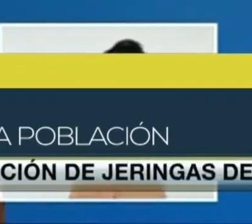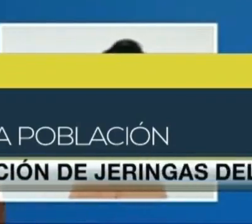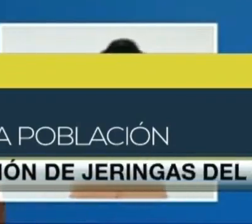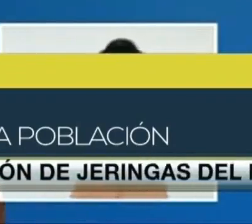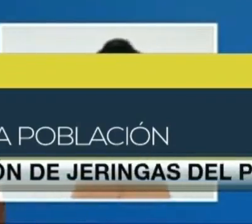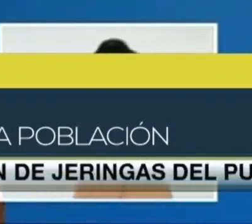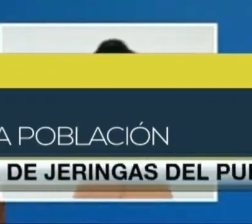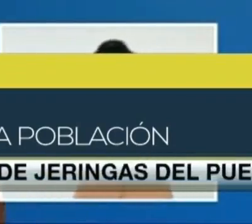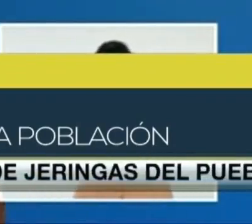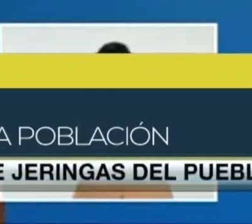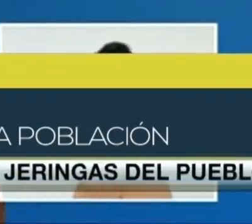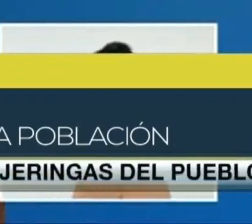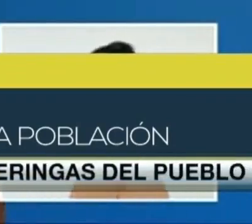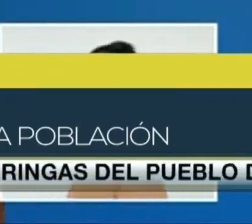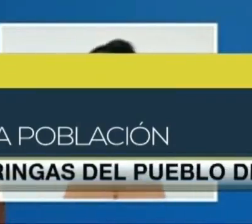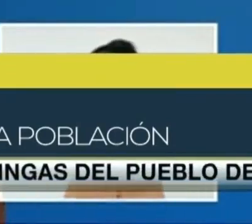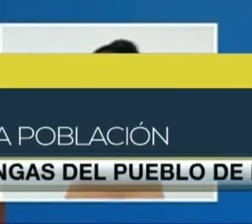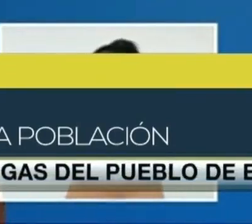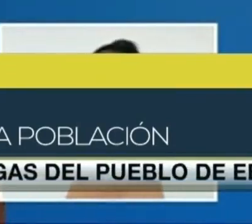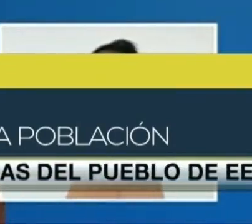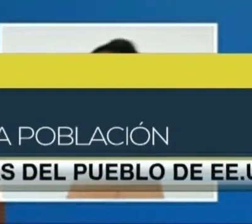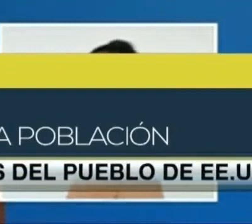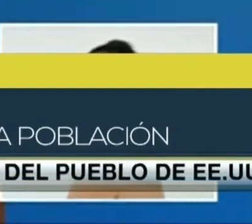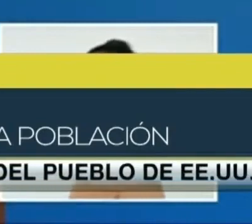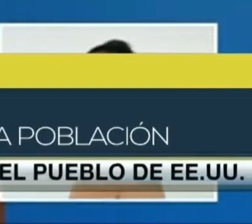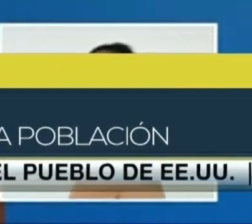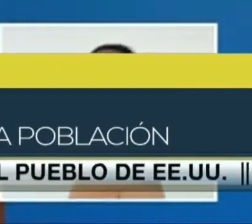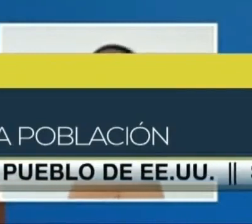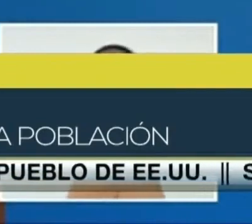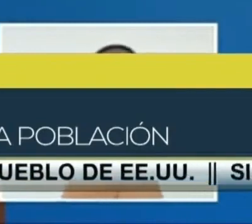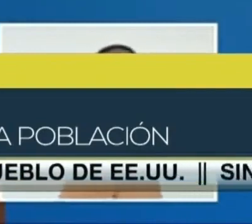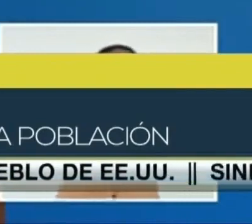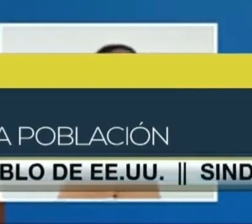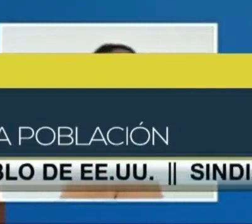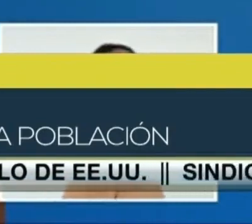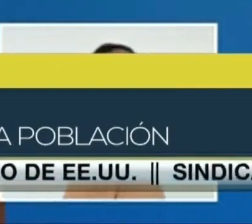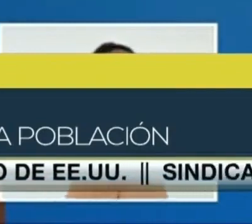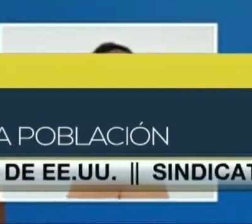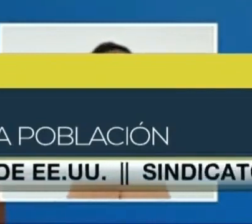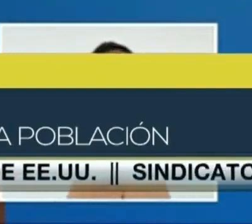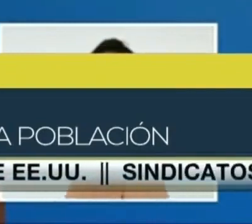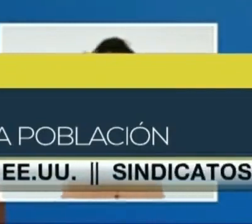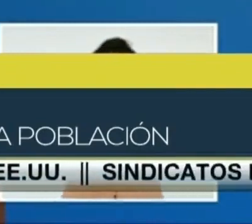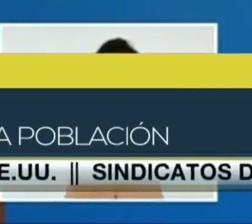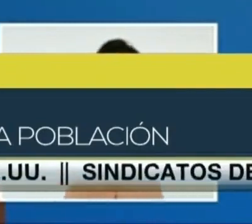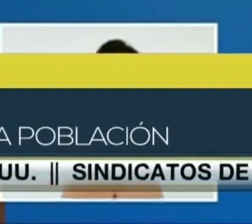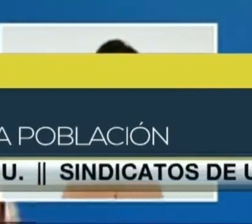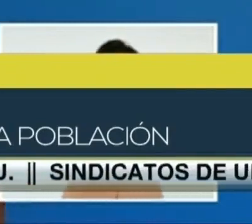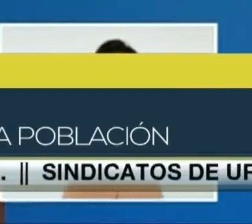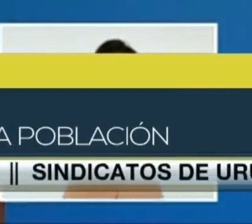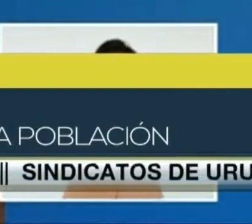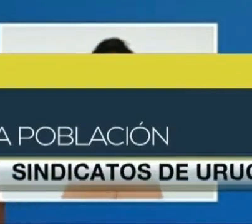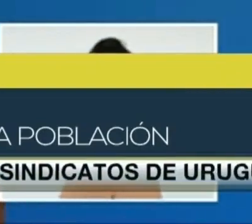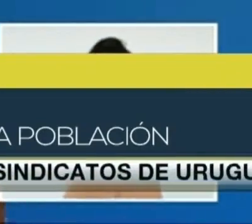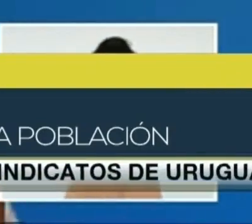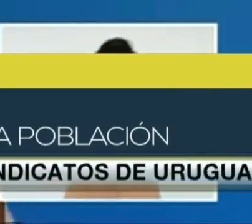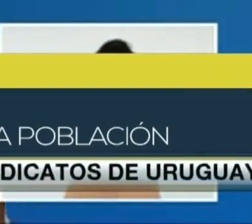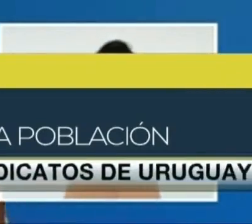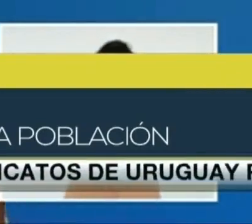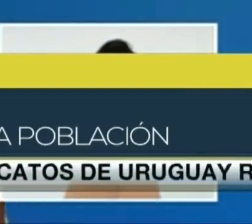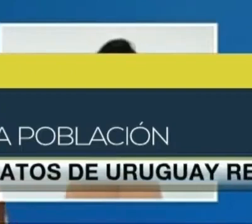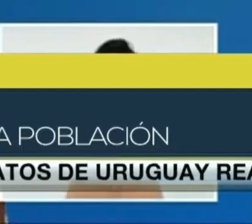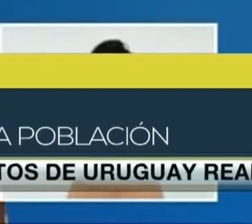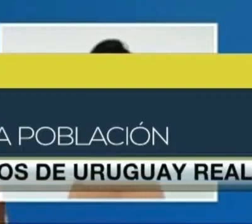por debajo también de los estándares internacionales, y realmente da pena que sea el país que tiene más